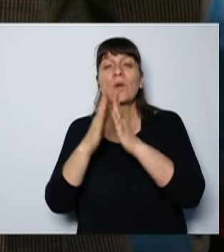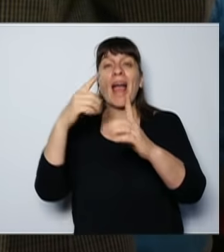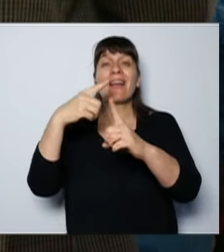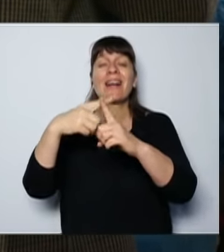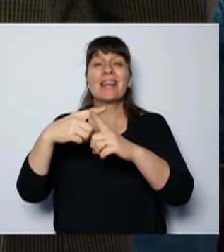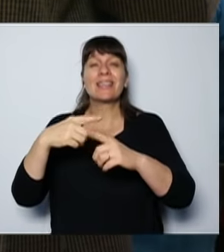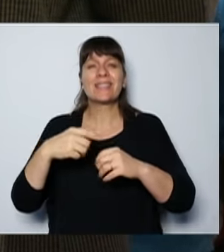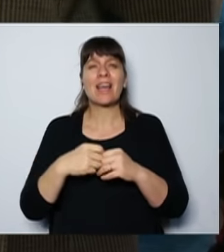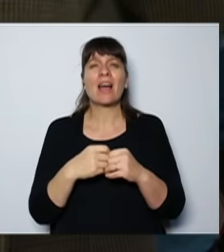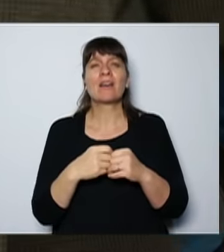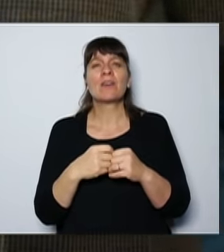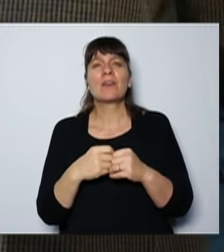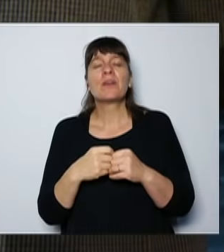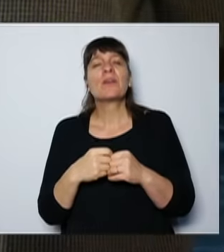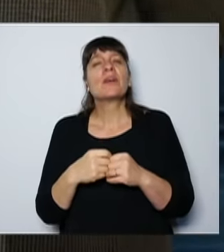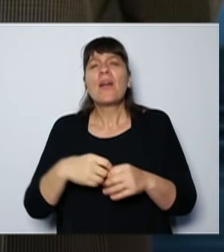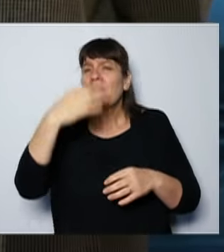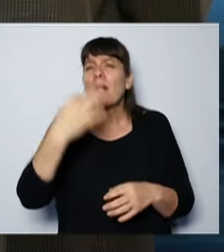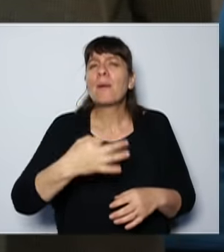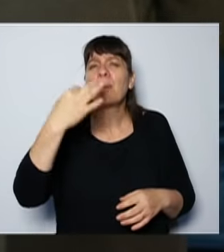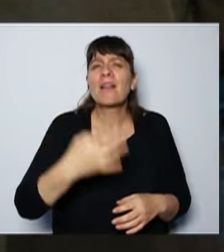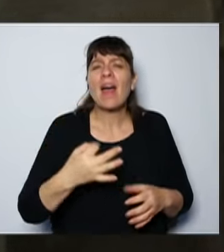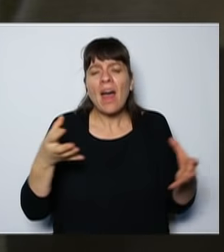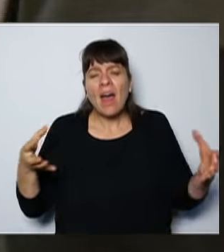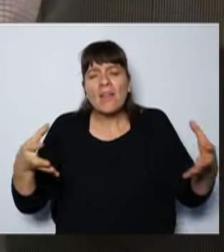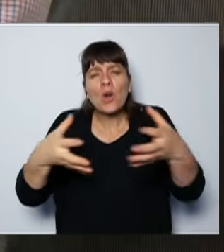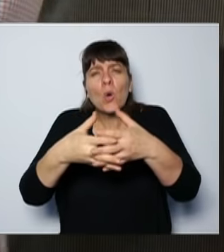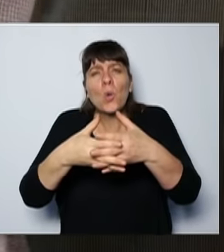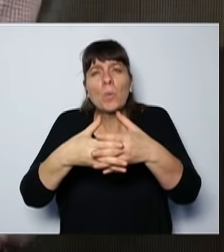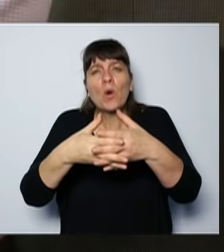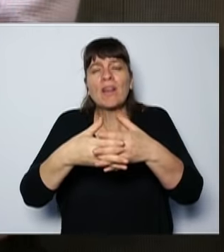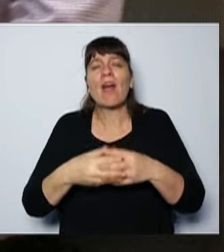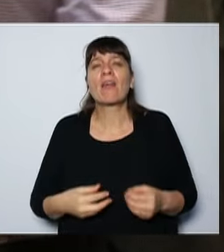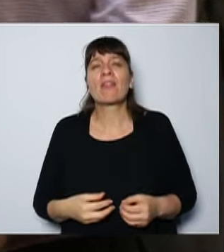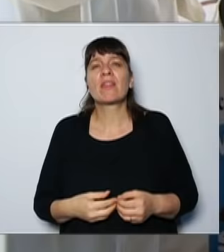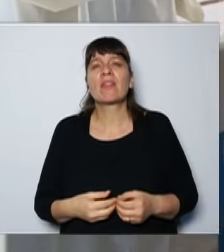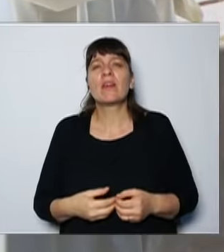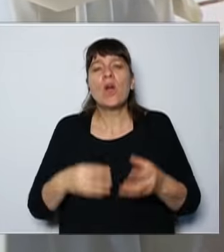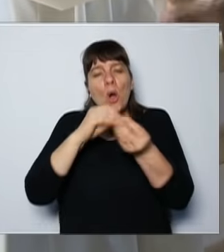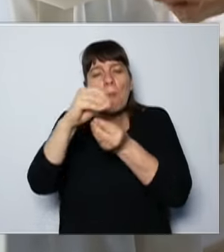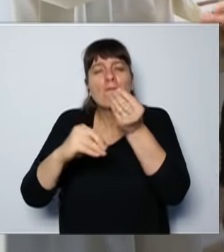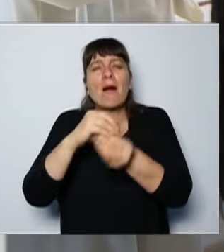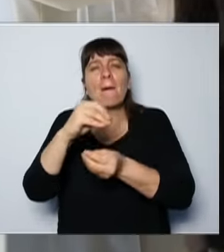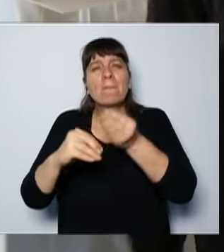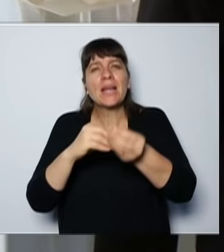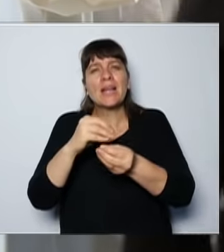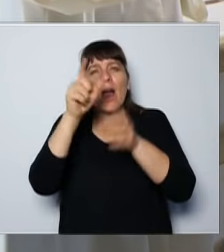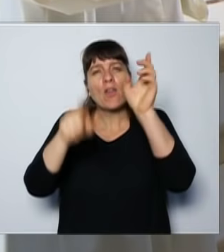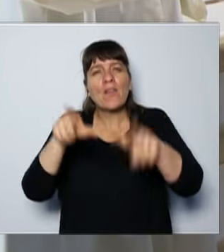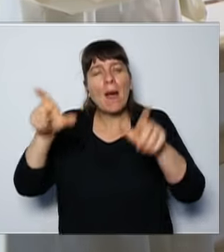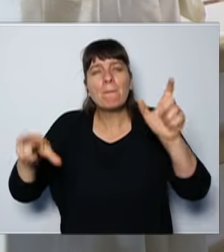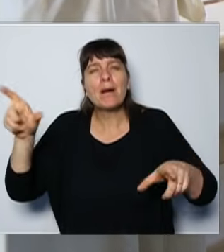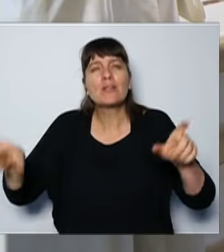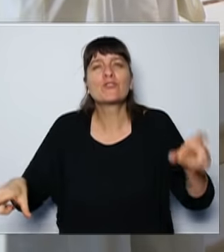que si están enfermos o imposibilitados, pueden llamar a la parroquia más cercana y pedir que un ministro de la